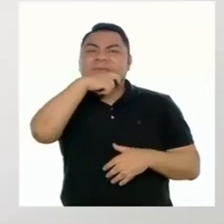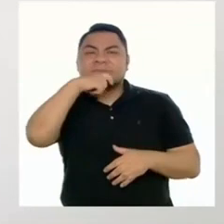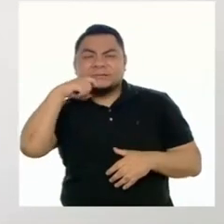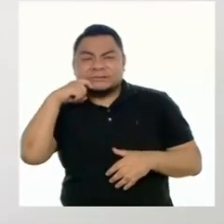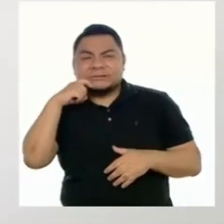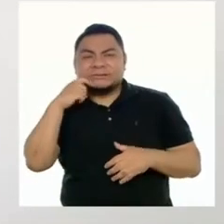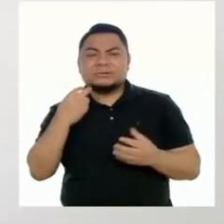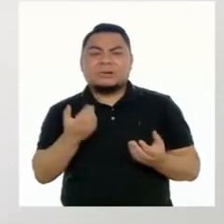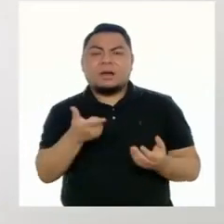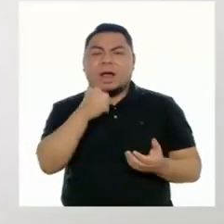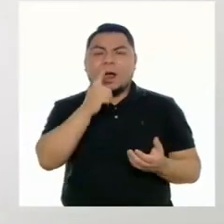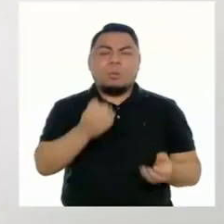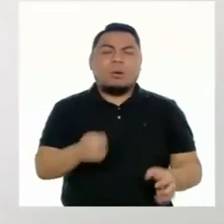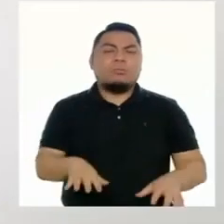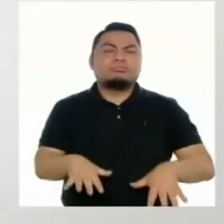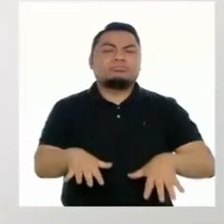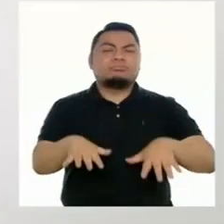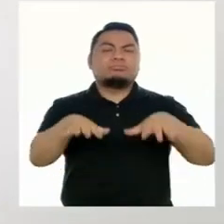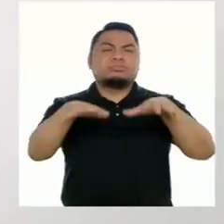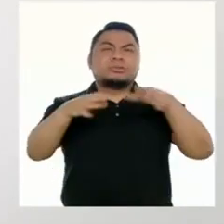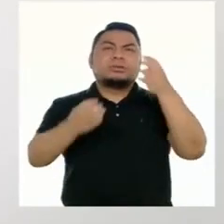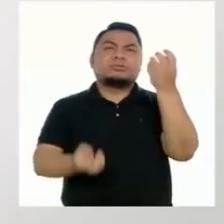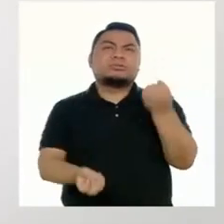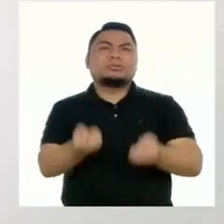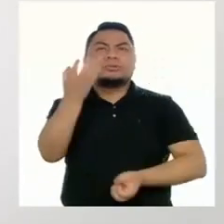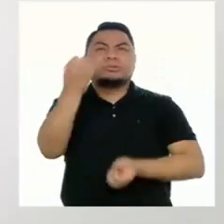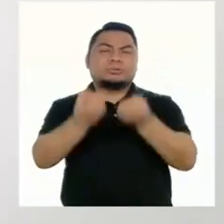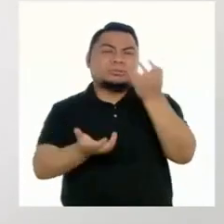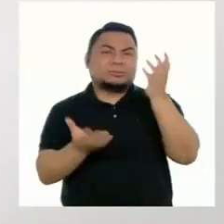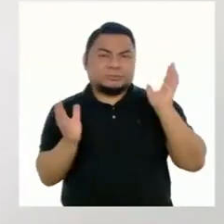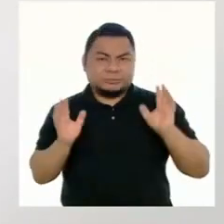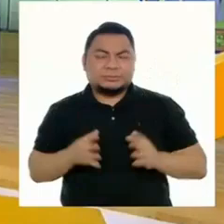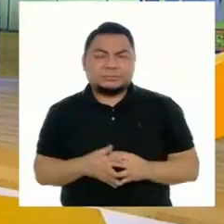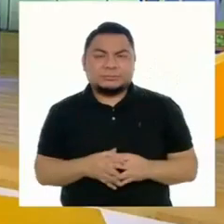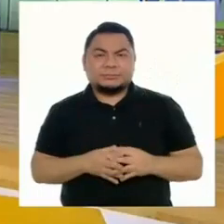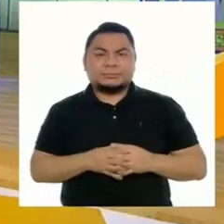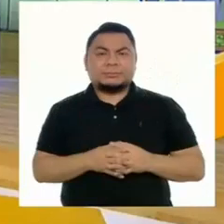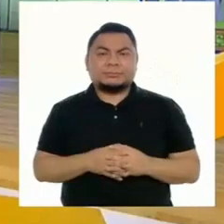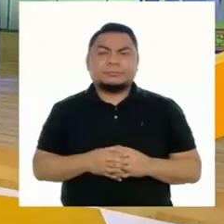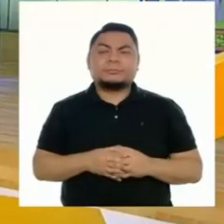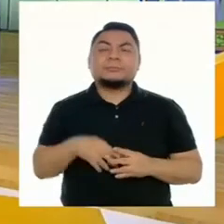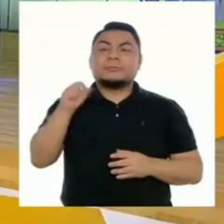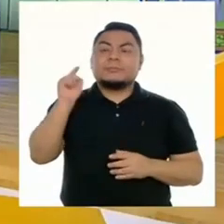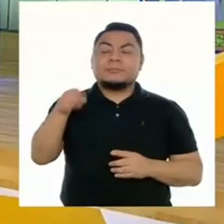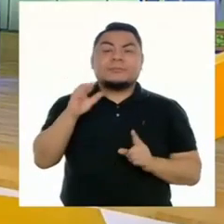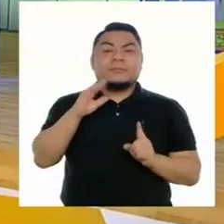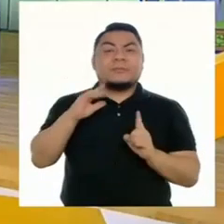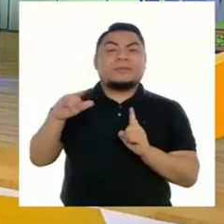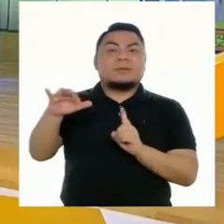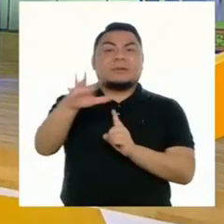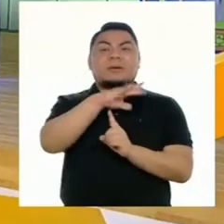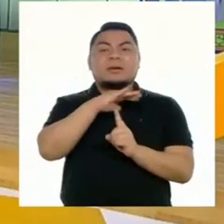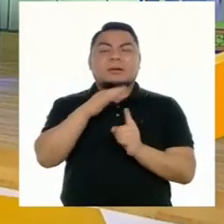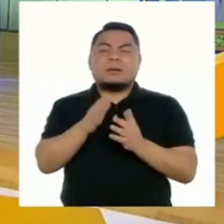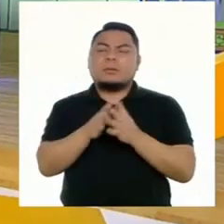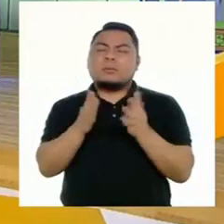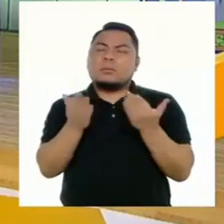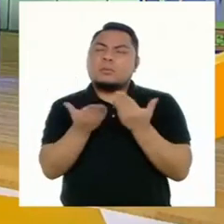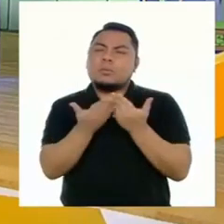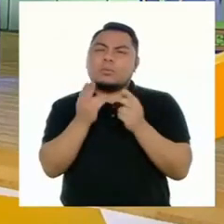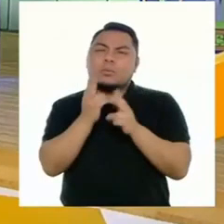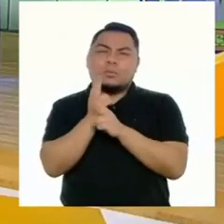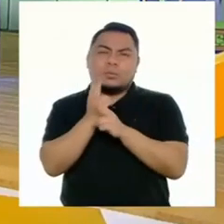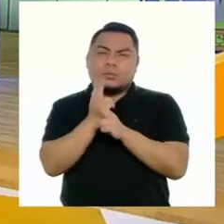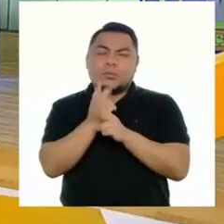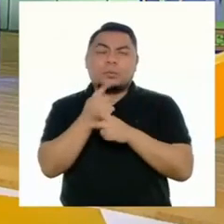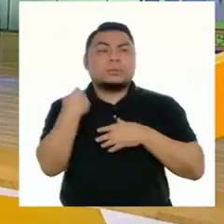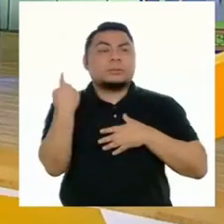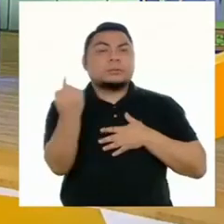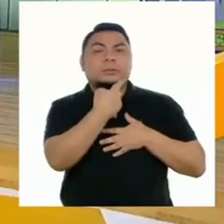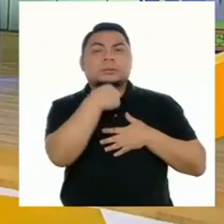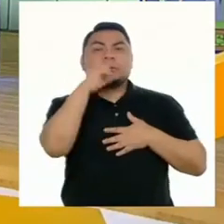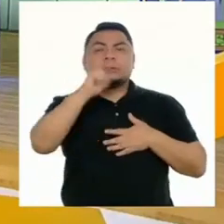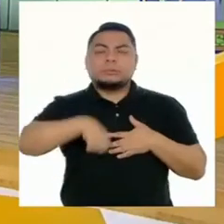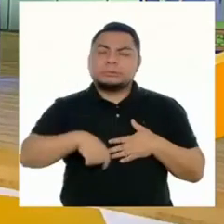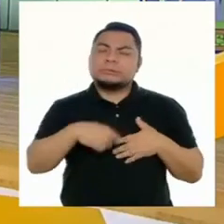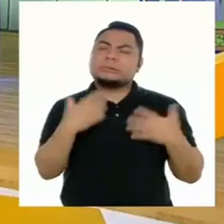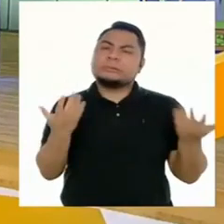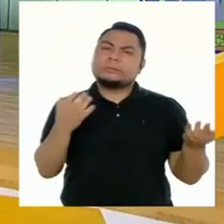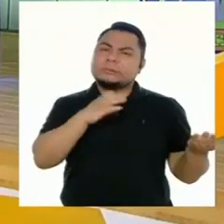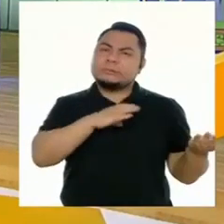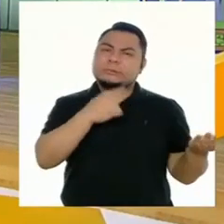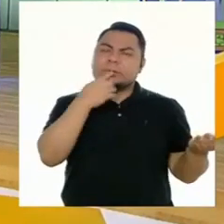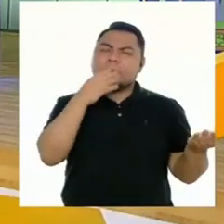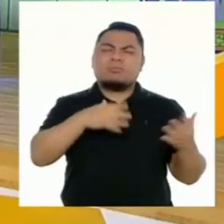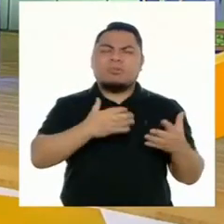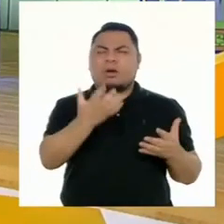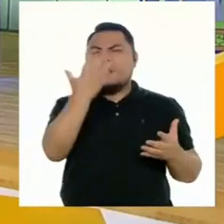sequías, inundaciones o incendios forestales. La naturaleza es muy delicada y nosotros nos hemos comportado